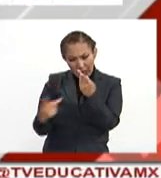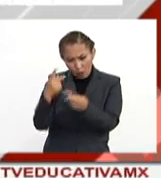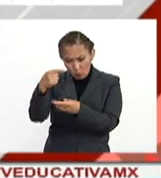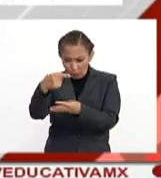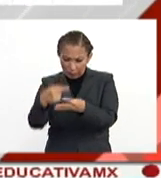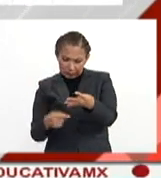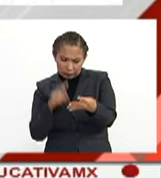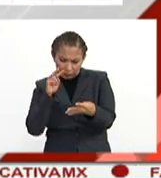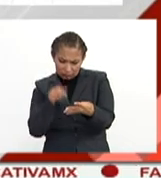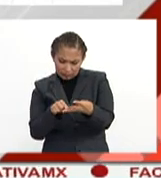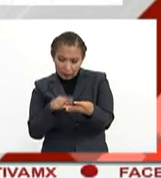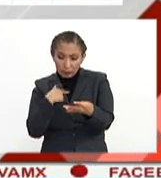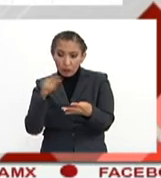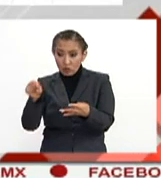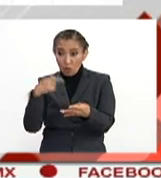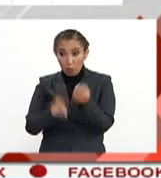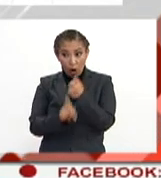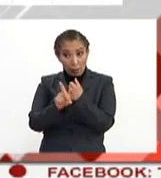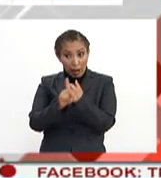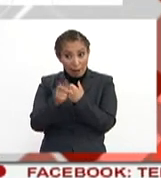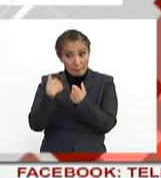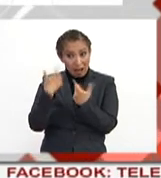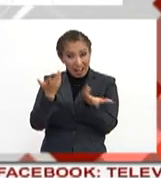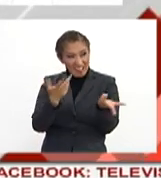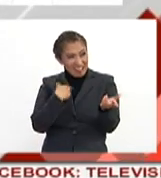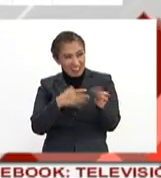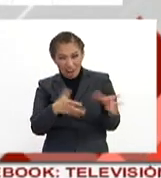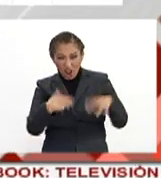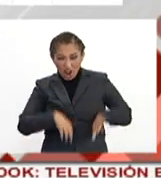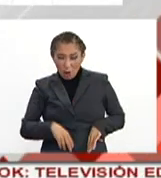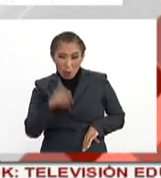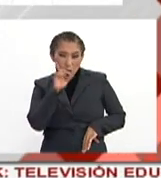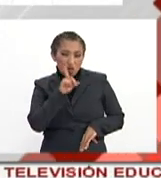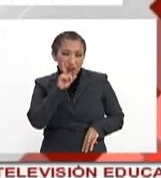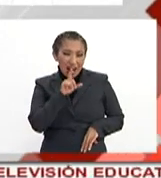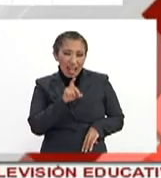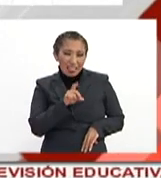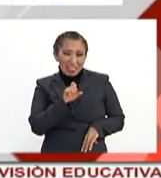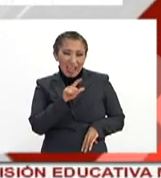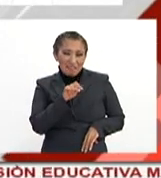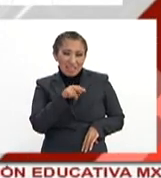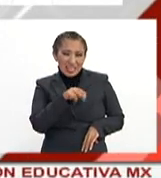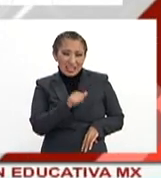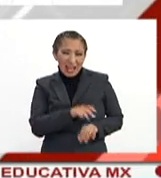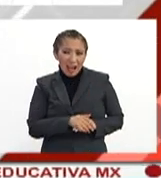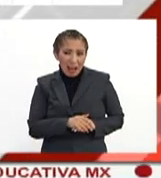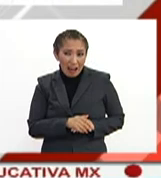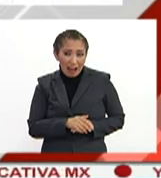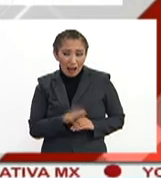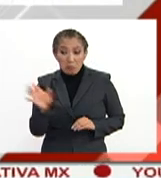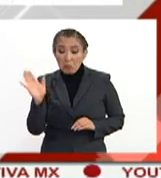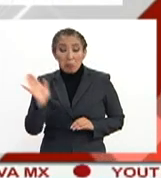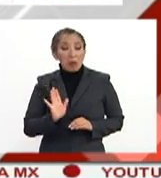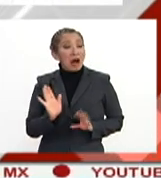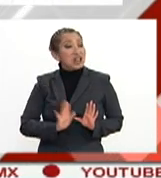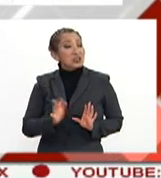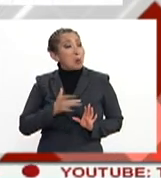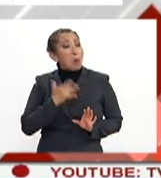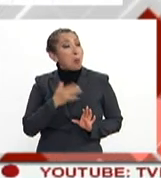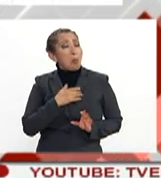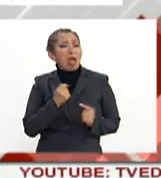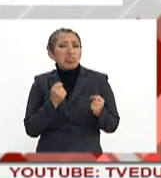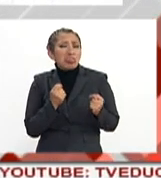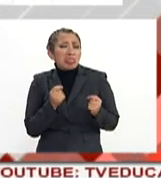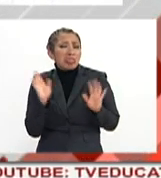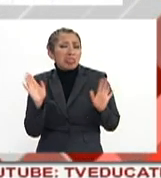se menciona el escándalo. Y no da la impresión de que no son sustanciales los porcentajes